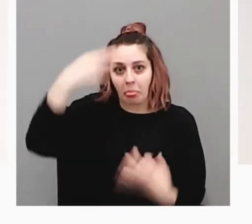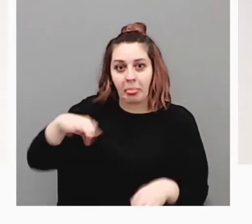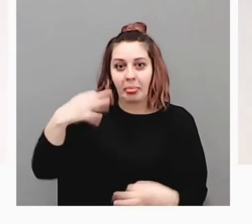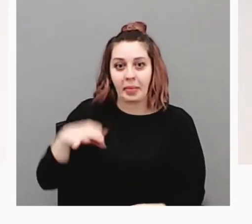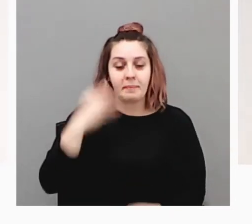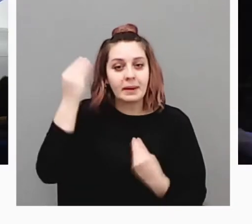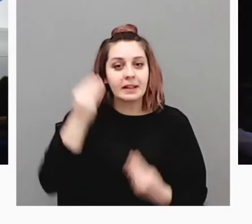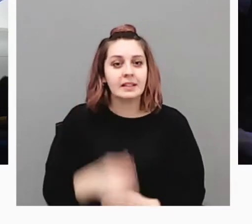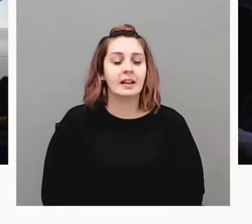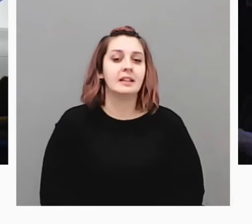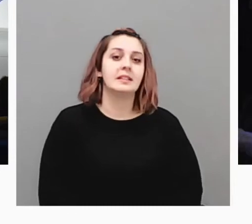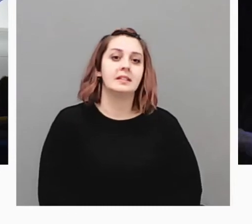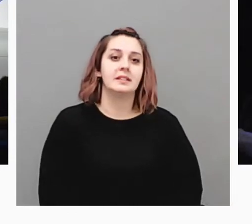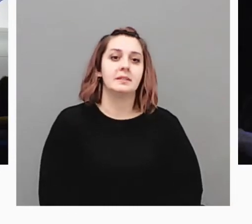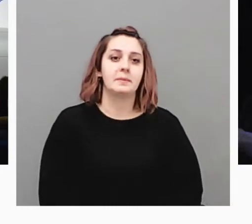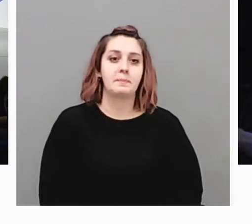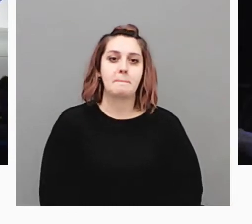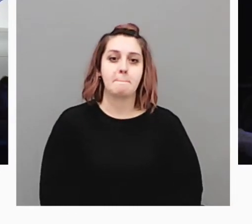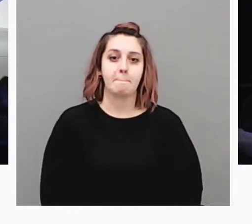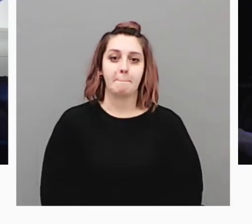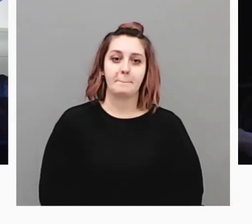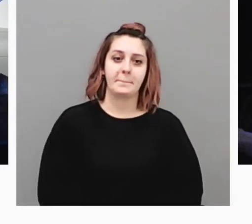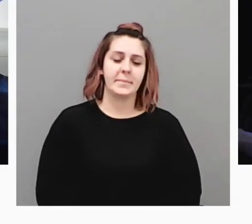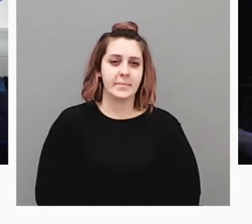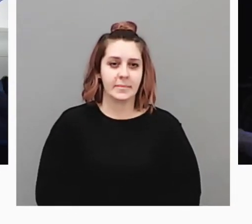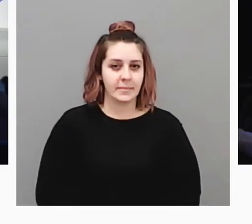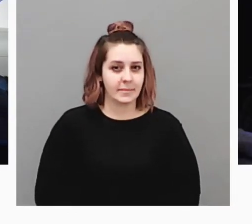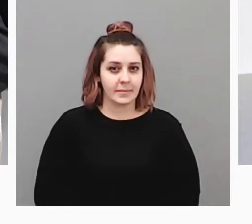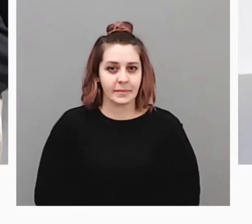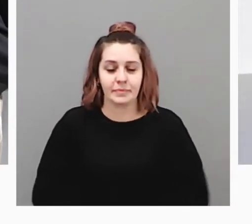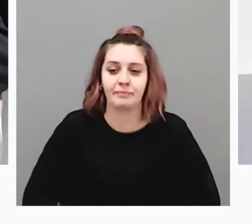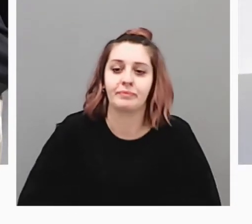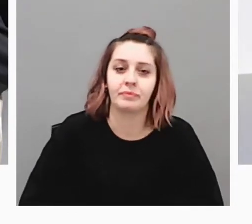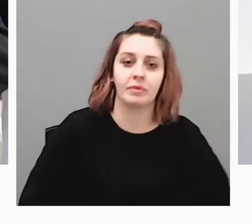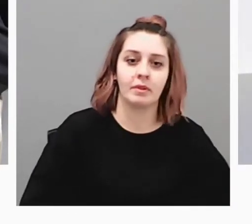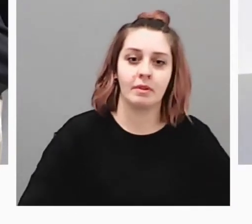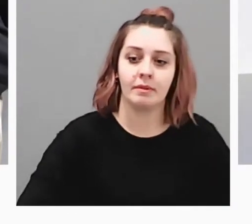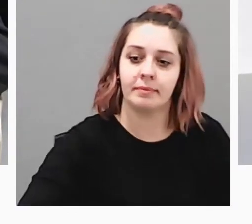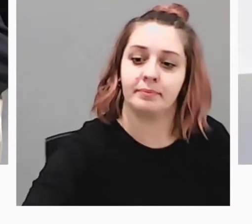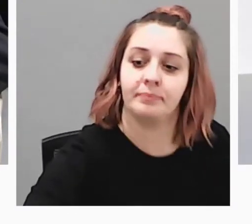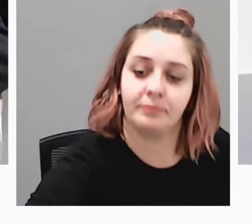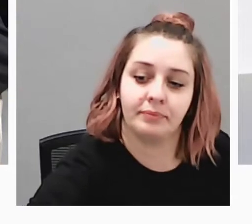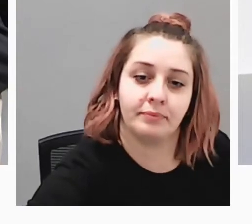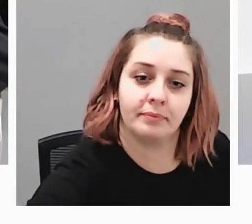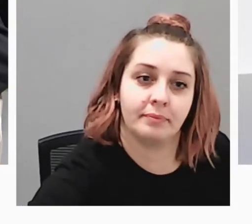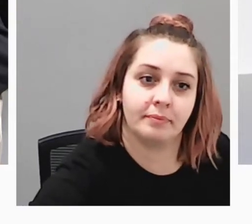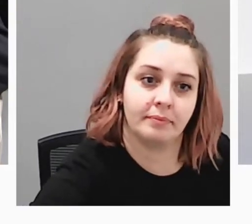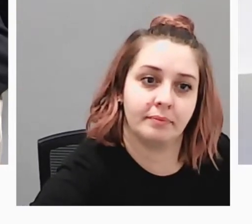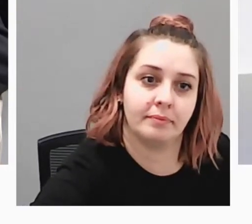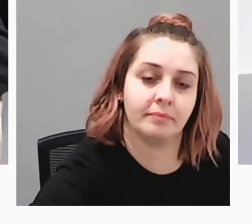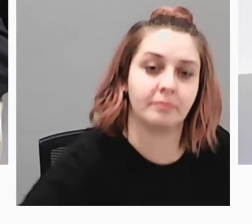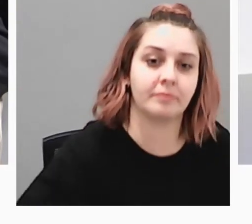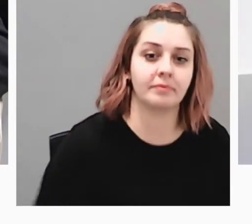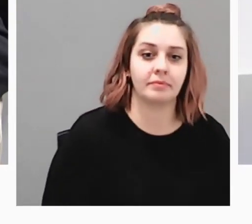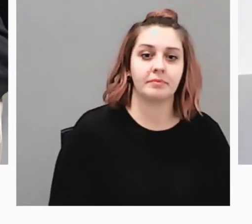Bueno, yo creo que un cierto turismo industrial ya existe, ¿no? Es decir, hay una parte del turismo que es el turismo de congresos, el turismo técnico que